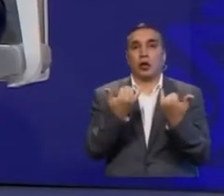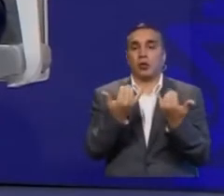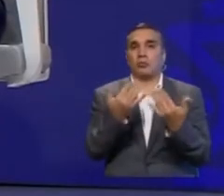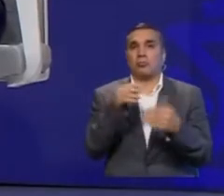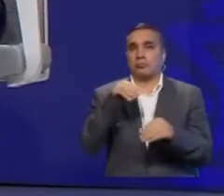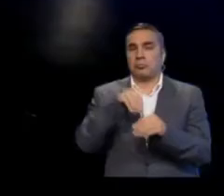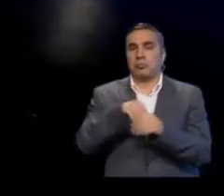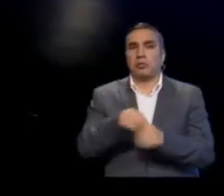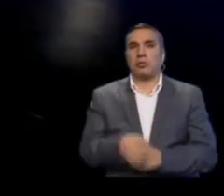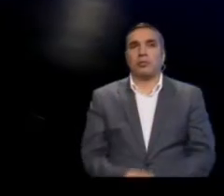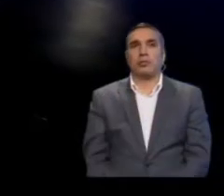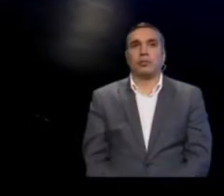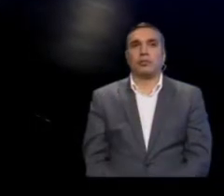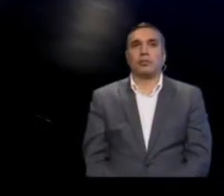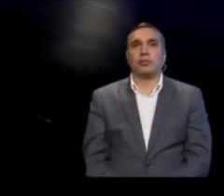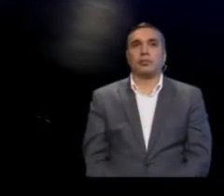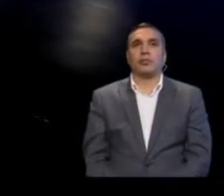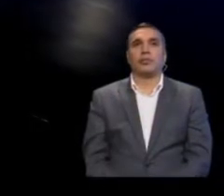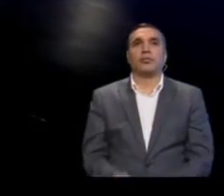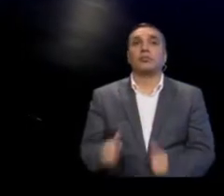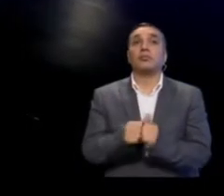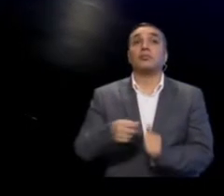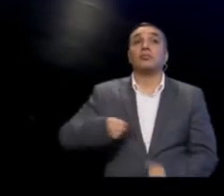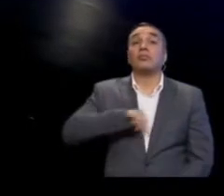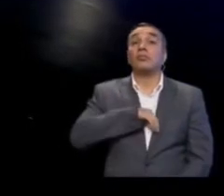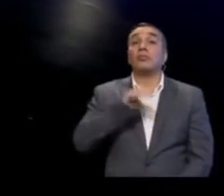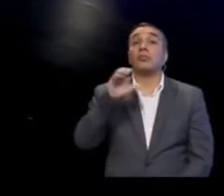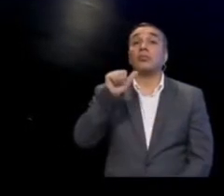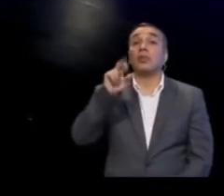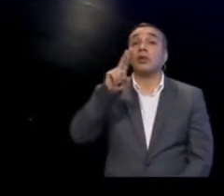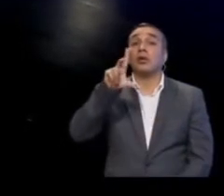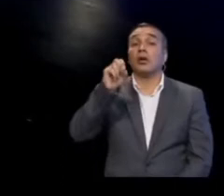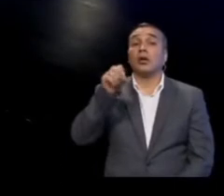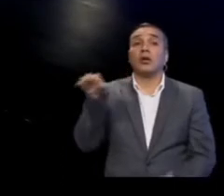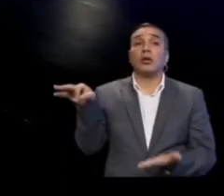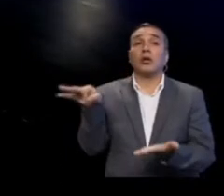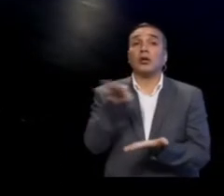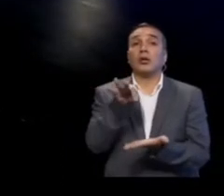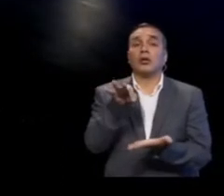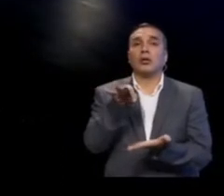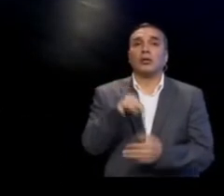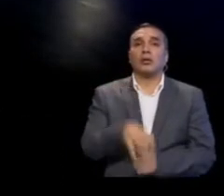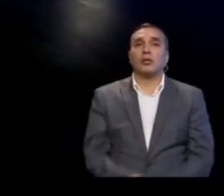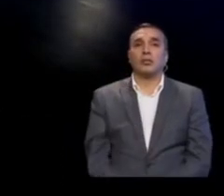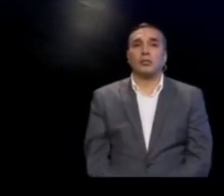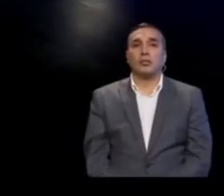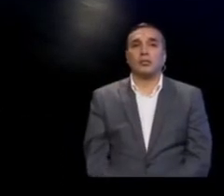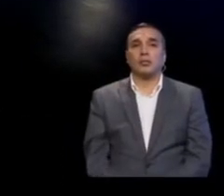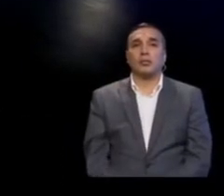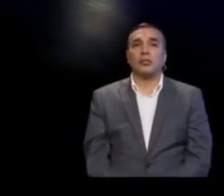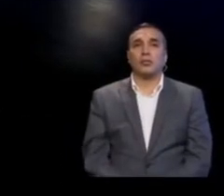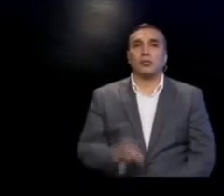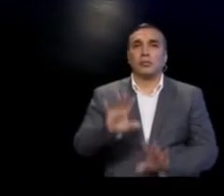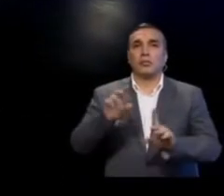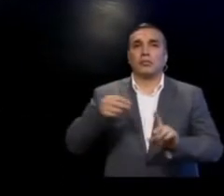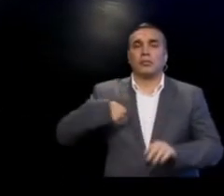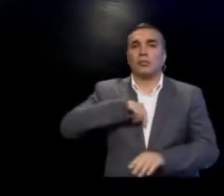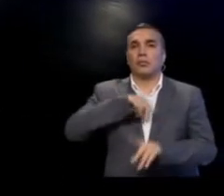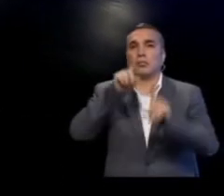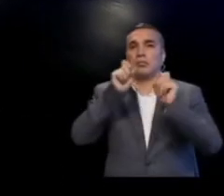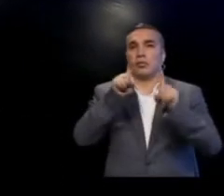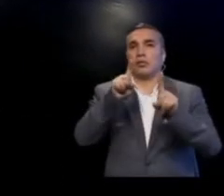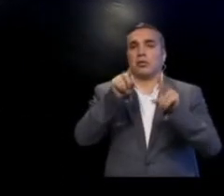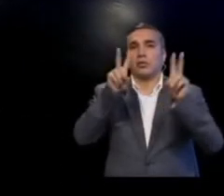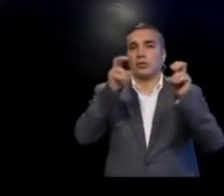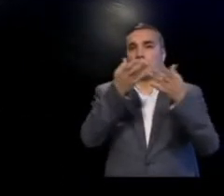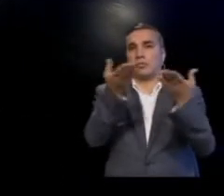aquí. Está con nosotros Carlos Acñay, representante de... vamos a presentar la pregunta que le